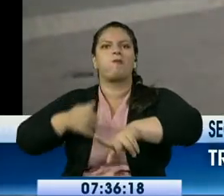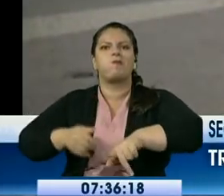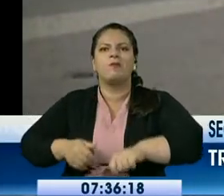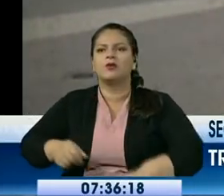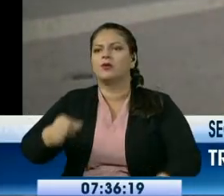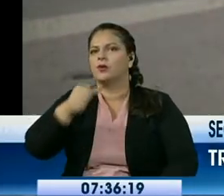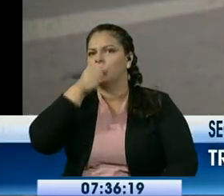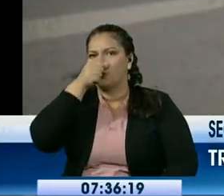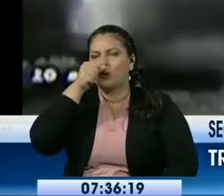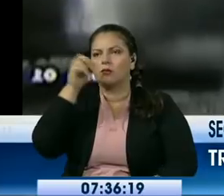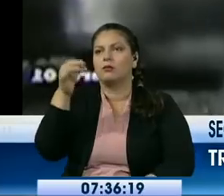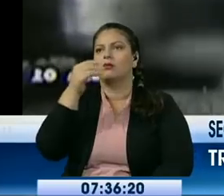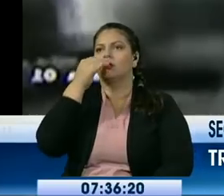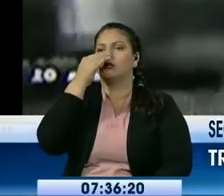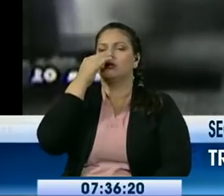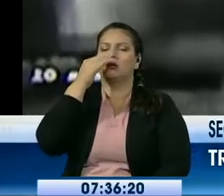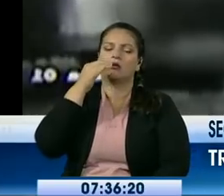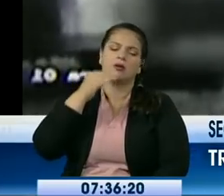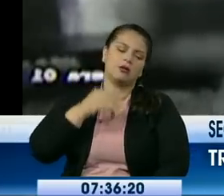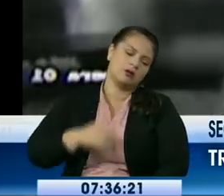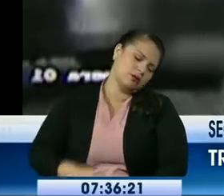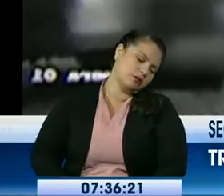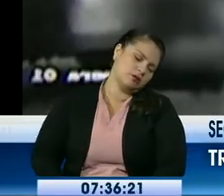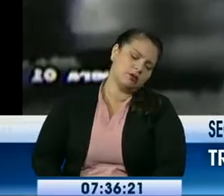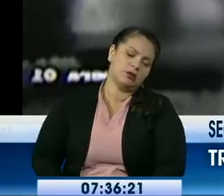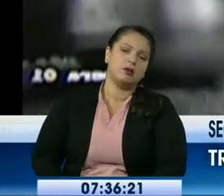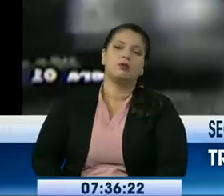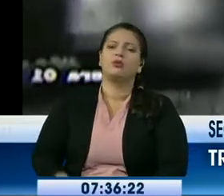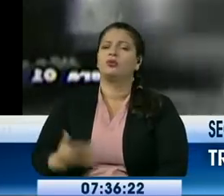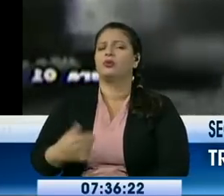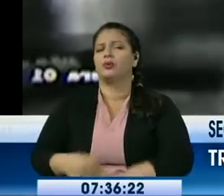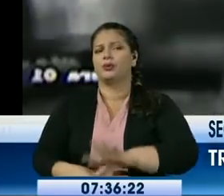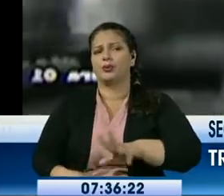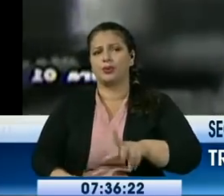embistió, informó Charlie Pisa.